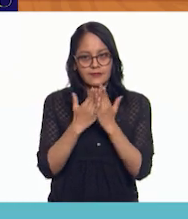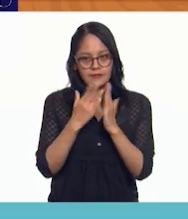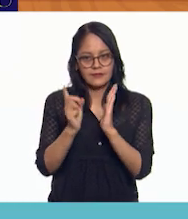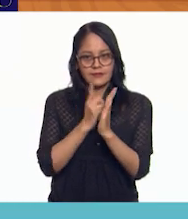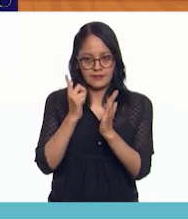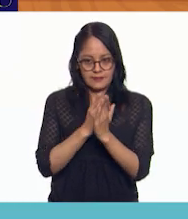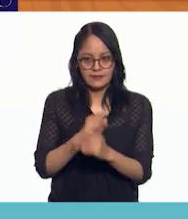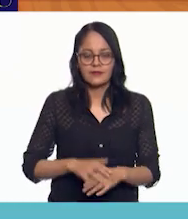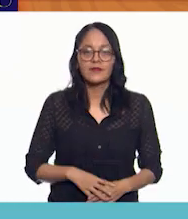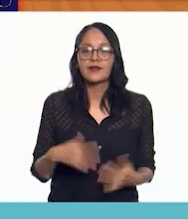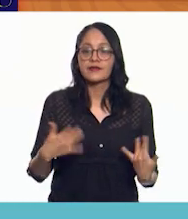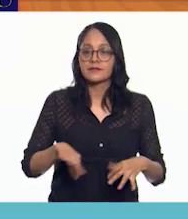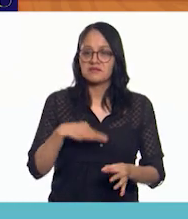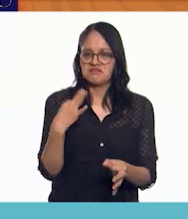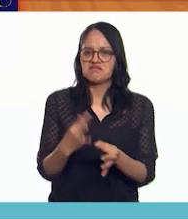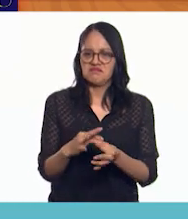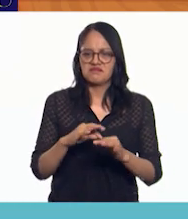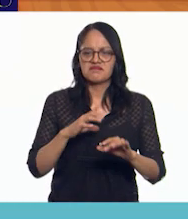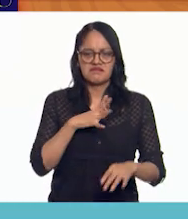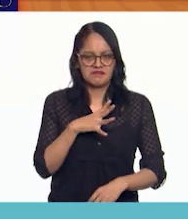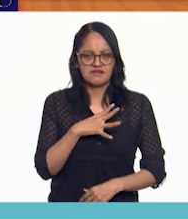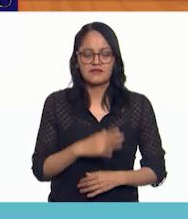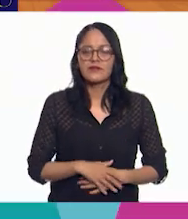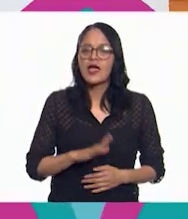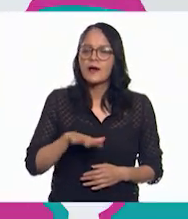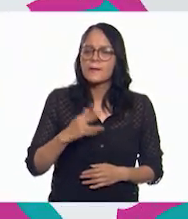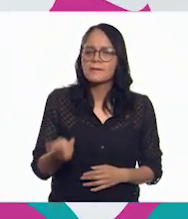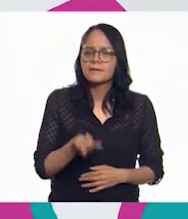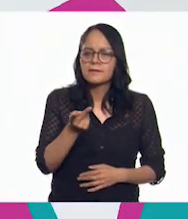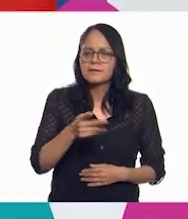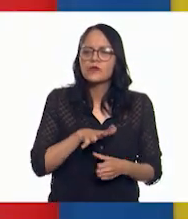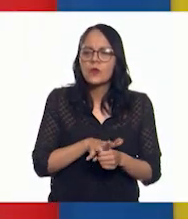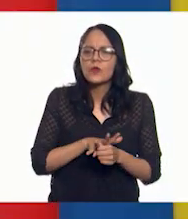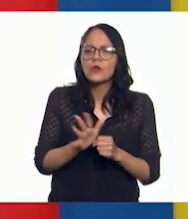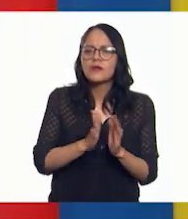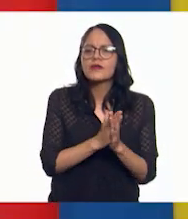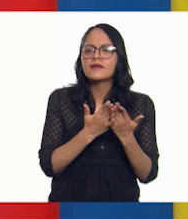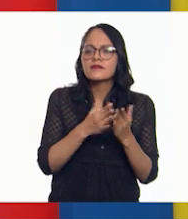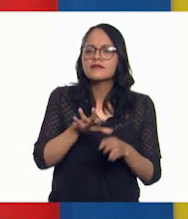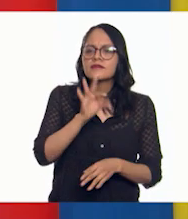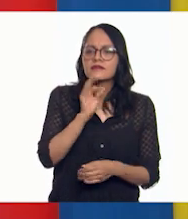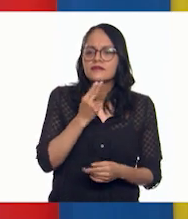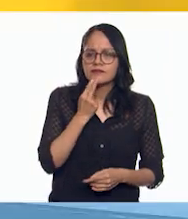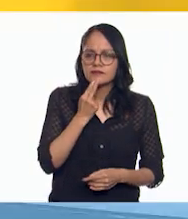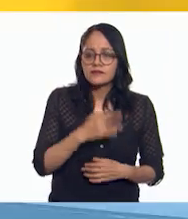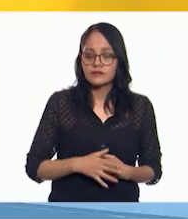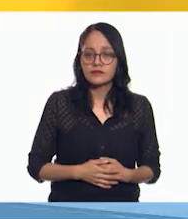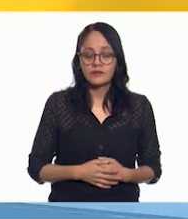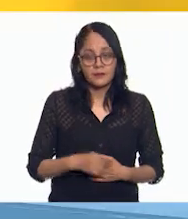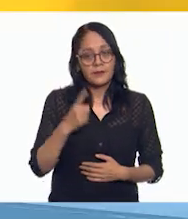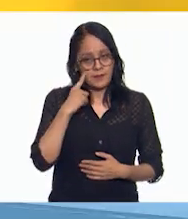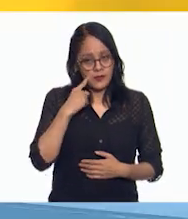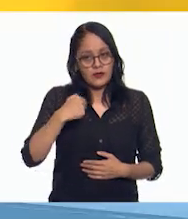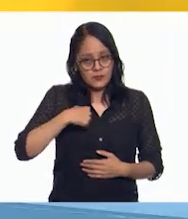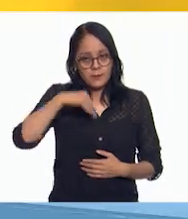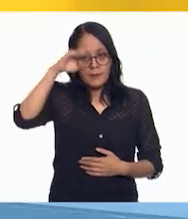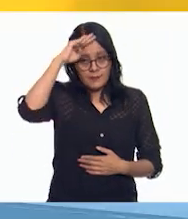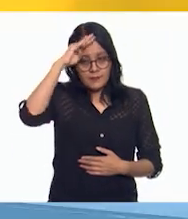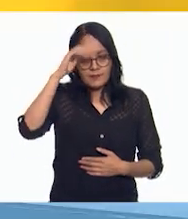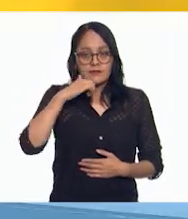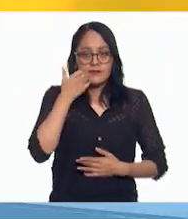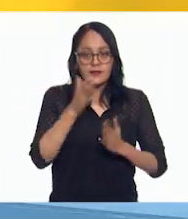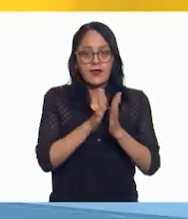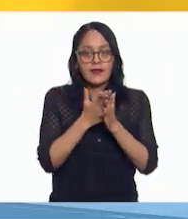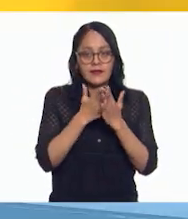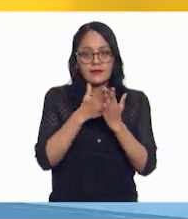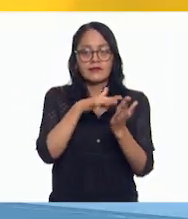tenemos listísimos. Y mi pregunta predilecta, ¿qué texto vamos a leer el día de hoy, Gaby? El plan original era leer y analizar